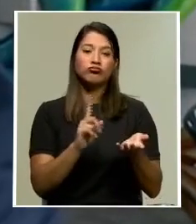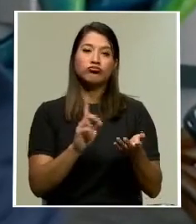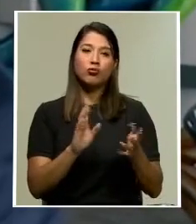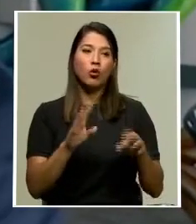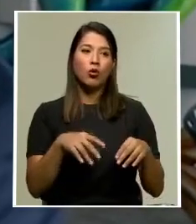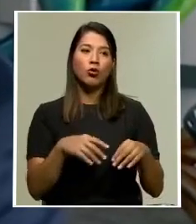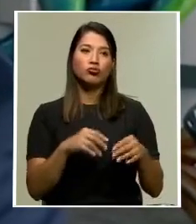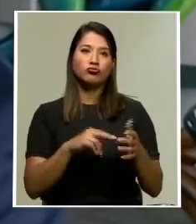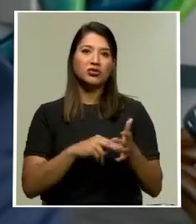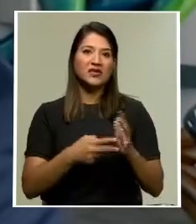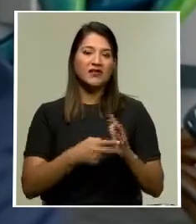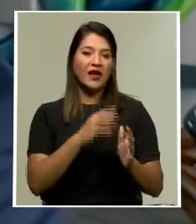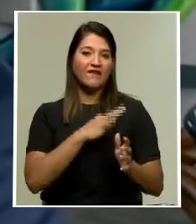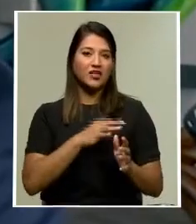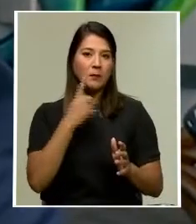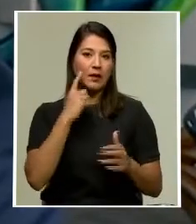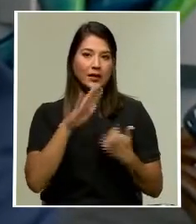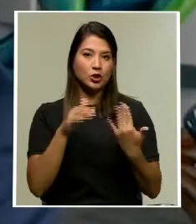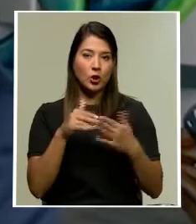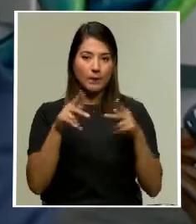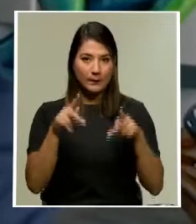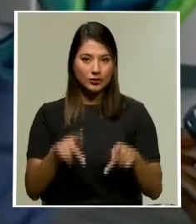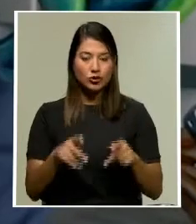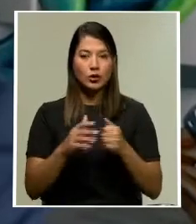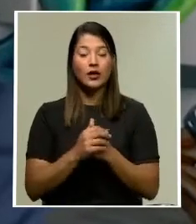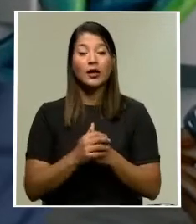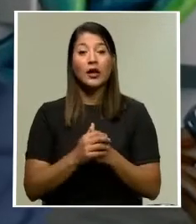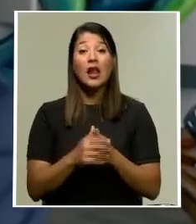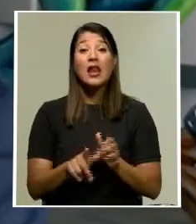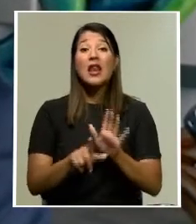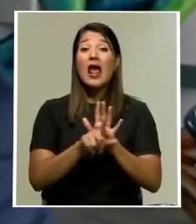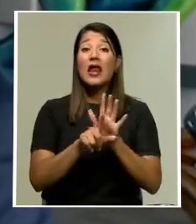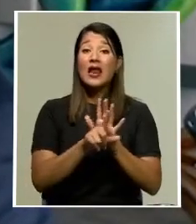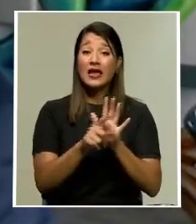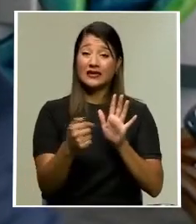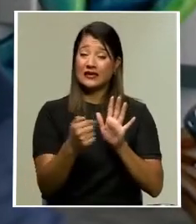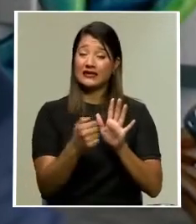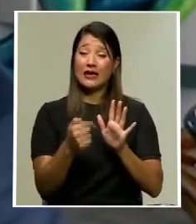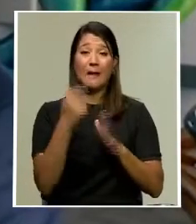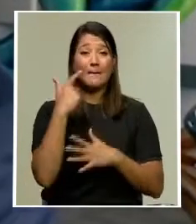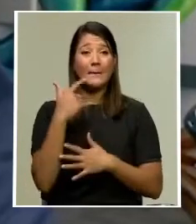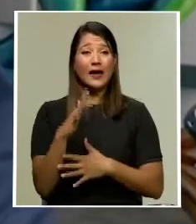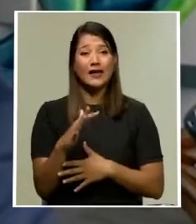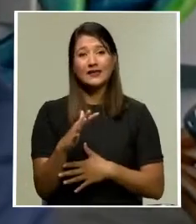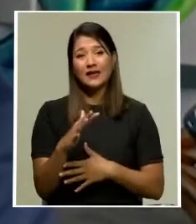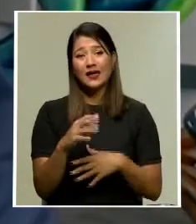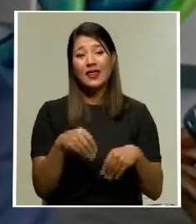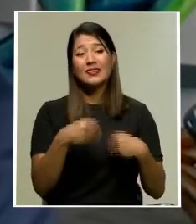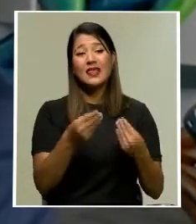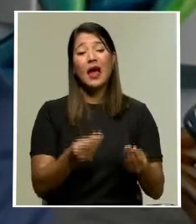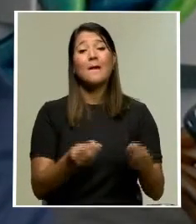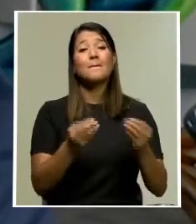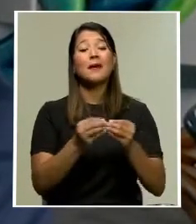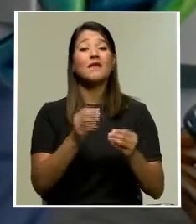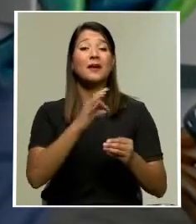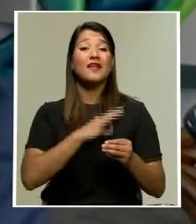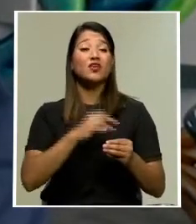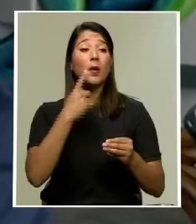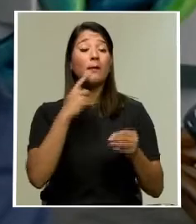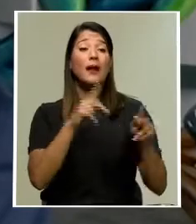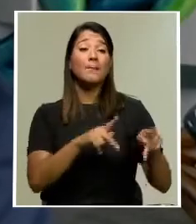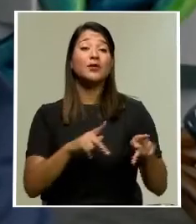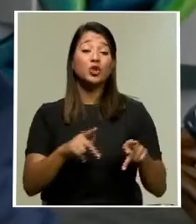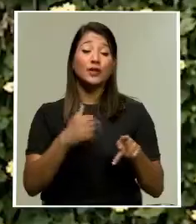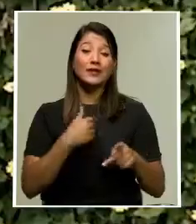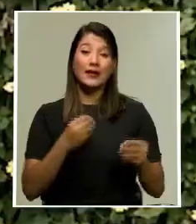clases sociales. Entonces la ley básicamente se está quedando un poquitito más o favorece un poco más a las clases con mayor